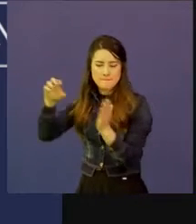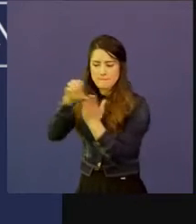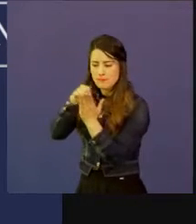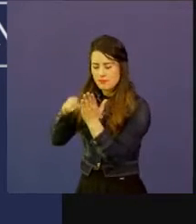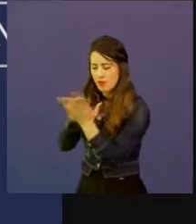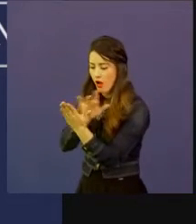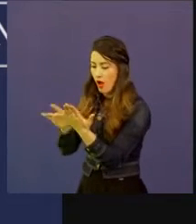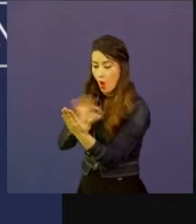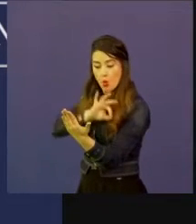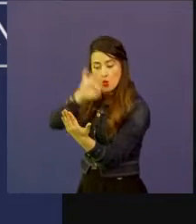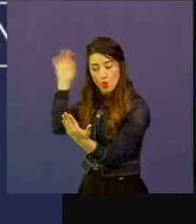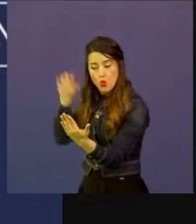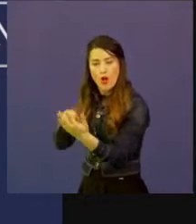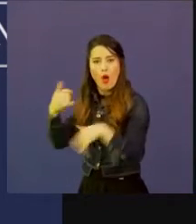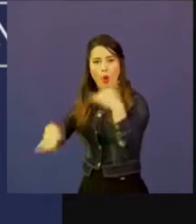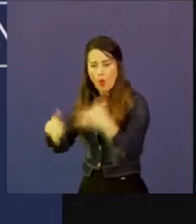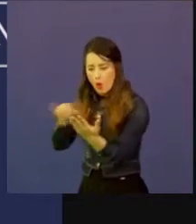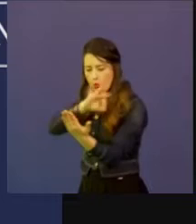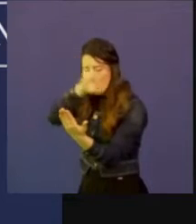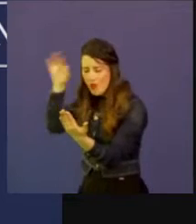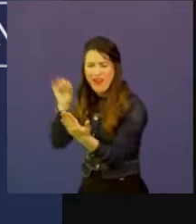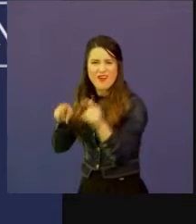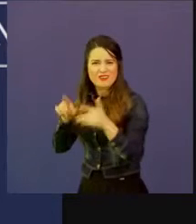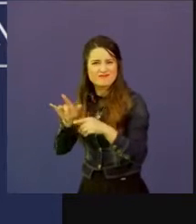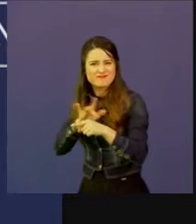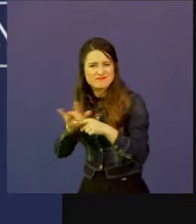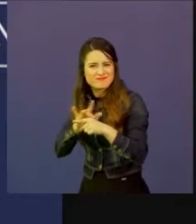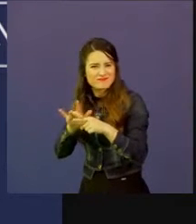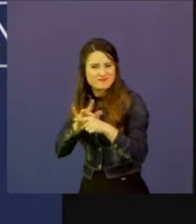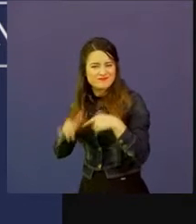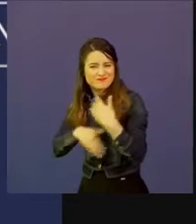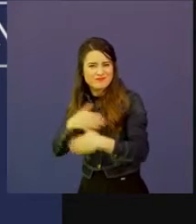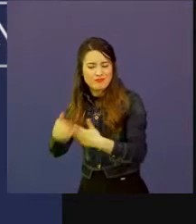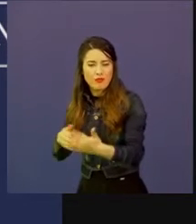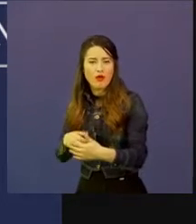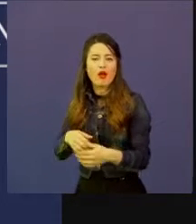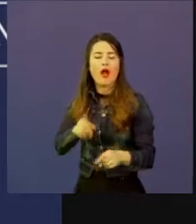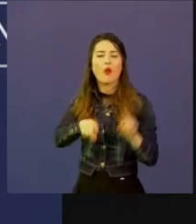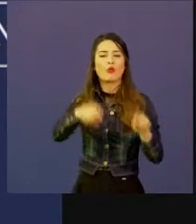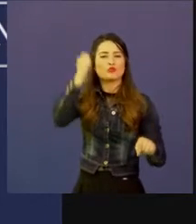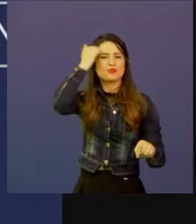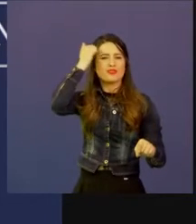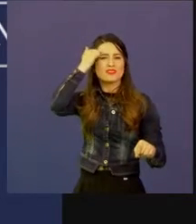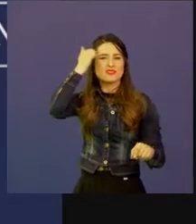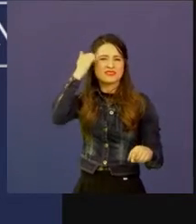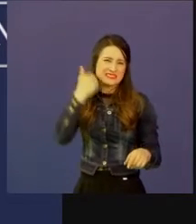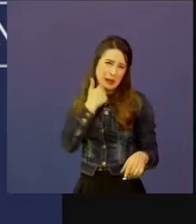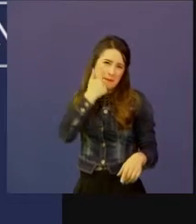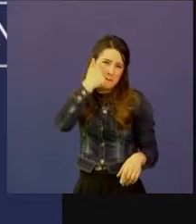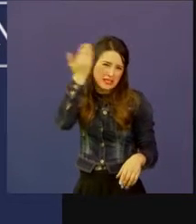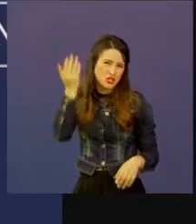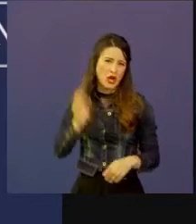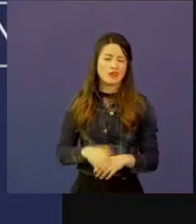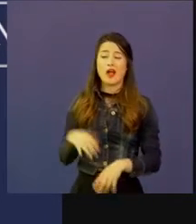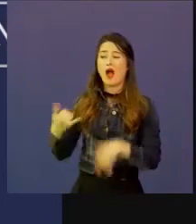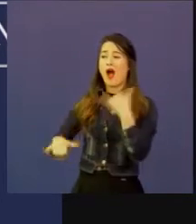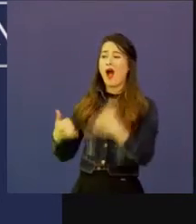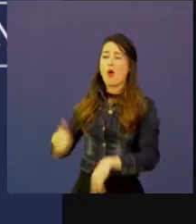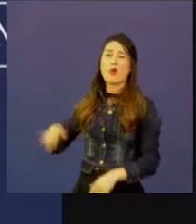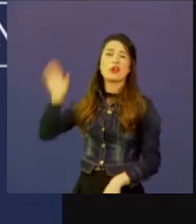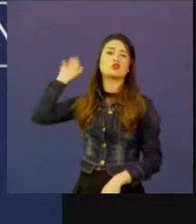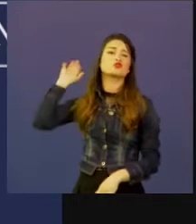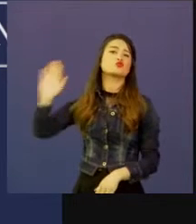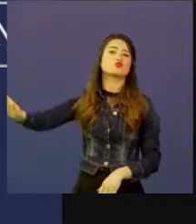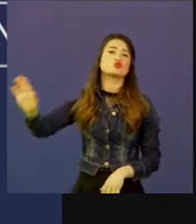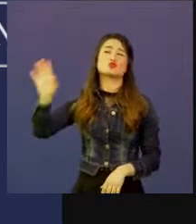interactuaron con los juegos e iban observando y cambiando un poco el mito de que los juegos solamente o divierten o distraen al estudiante.